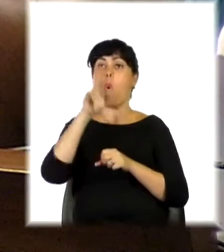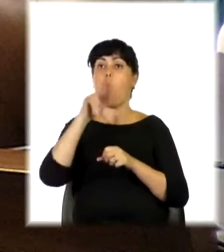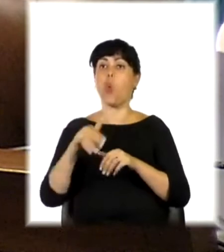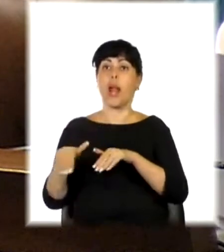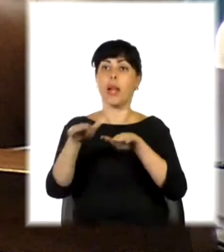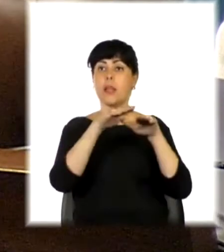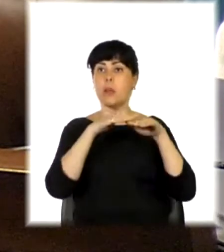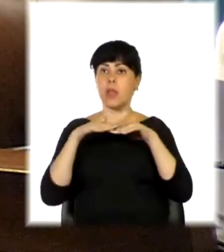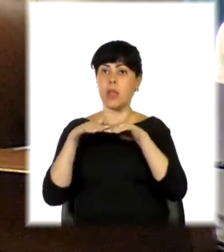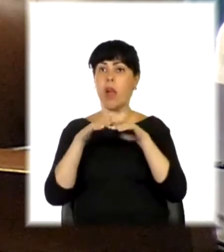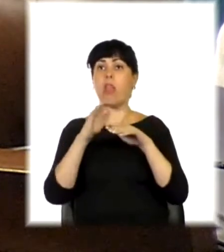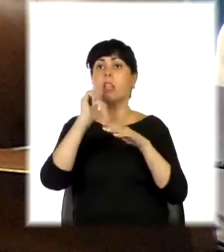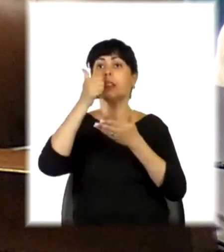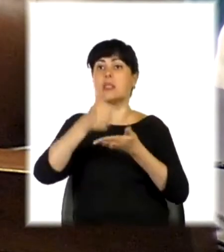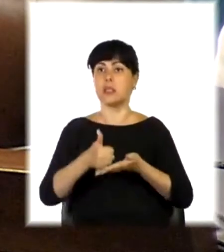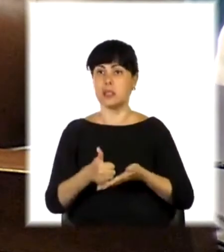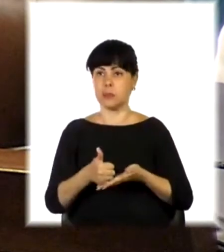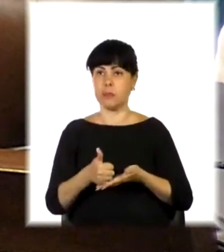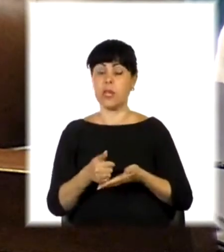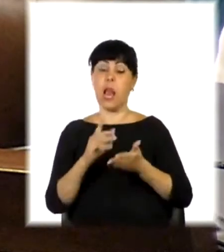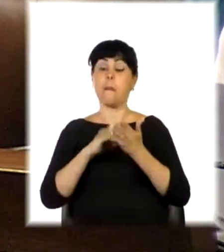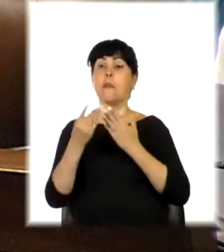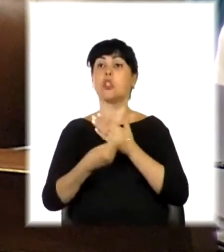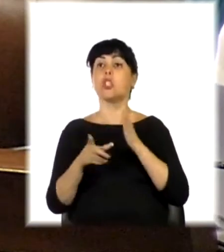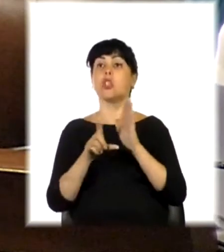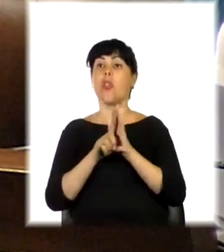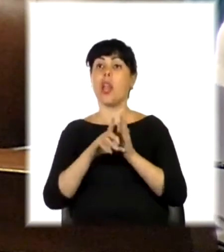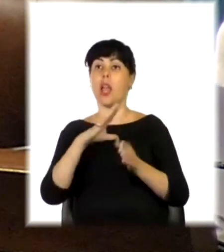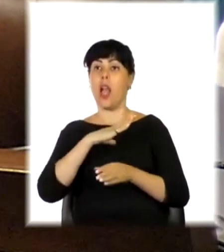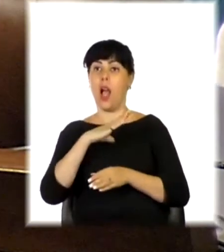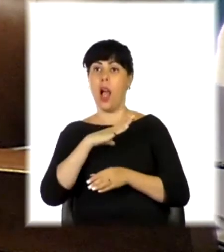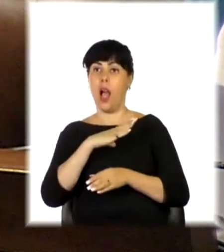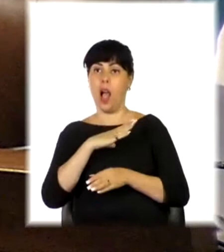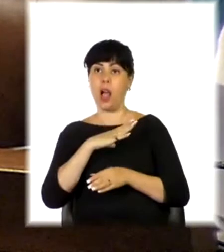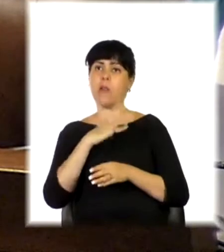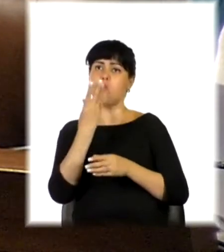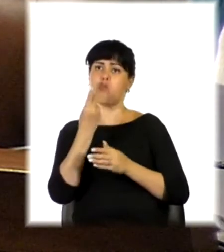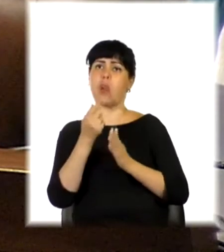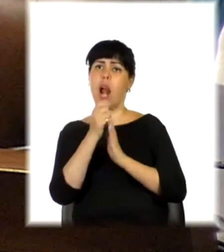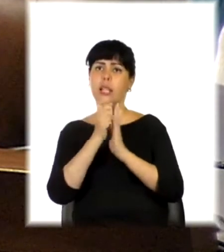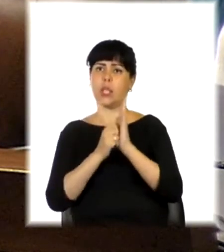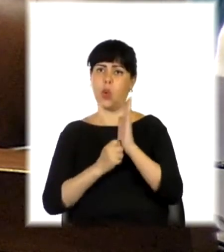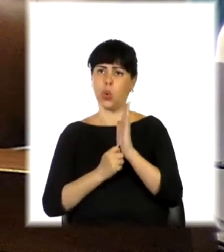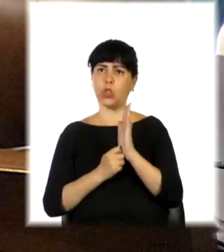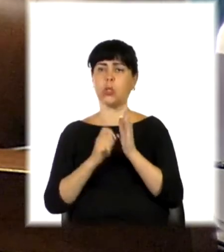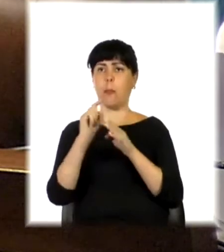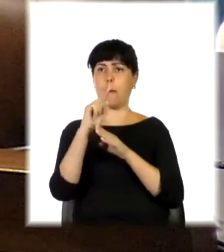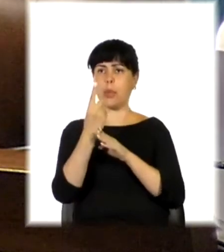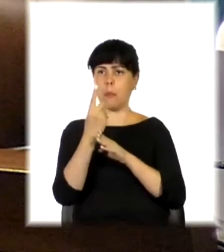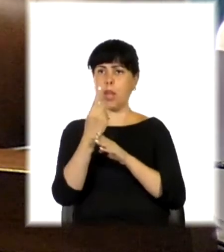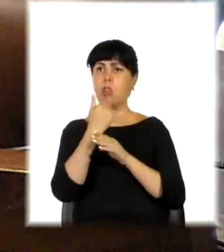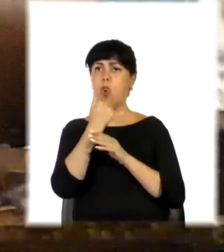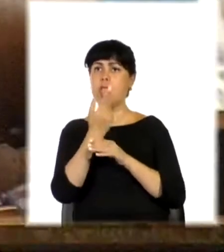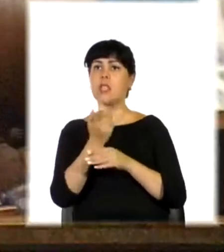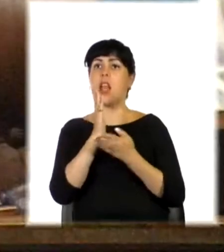se encontraban presentes el proyecto de ley consta de varios artículos el artículo primero establece el